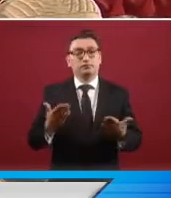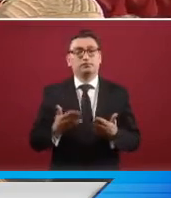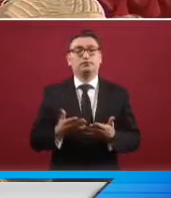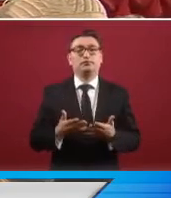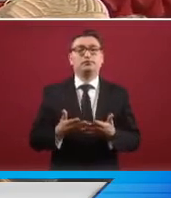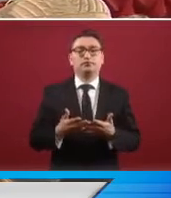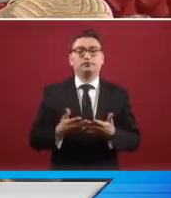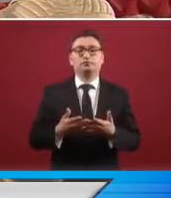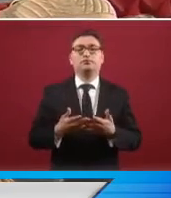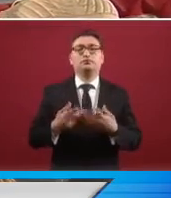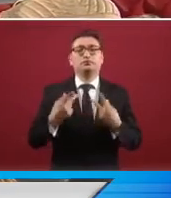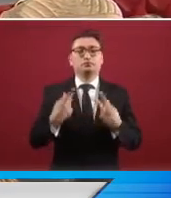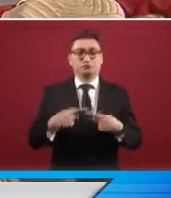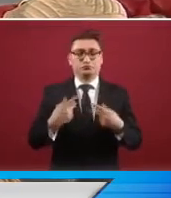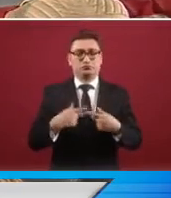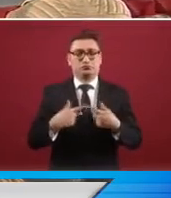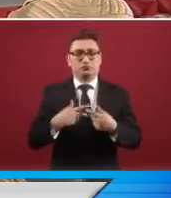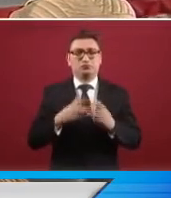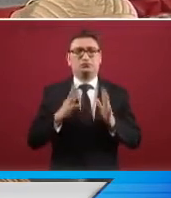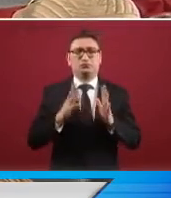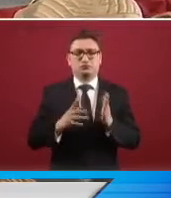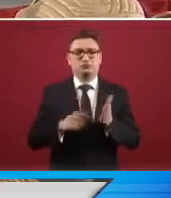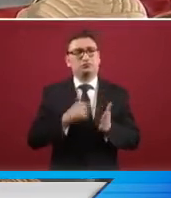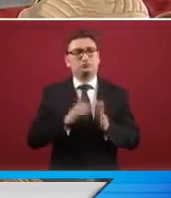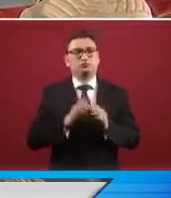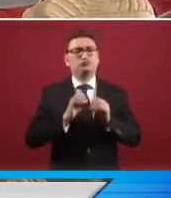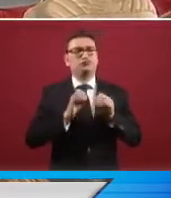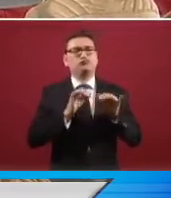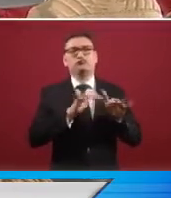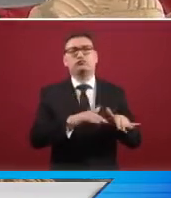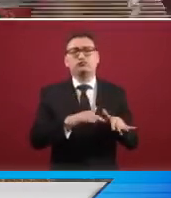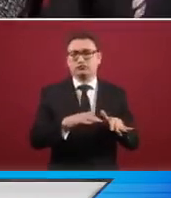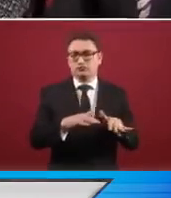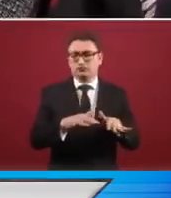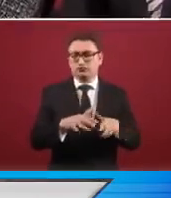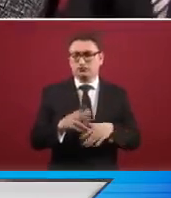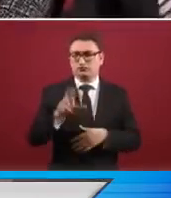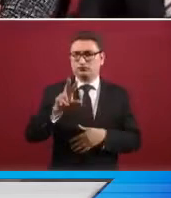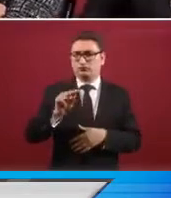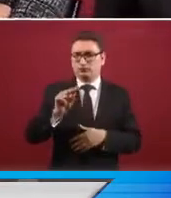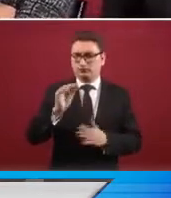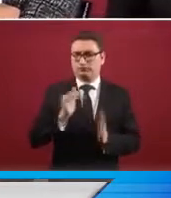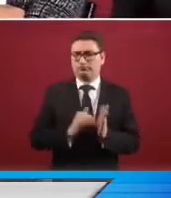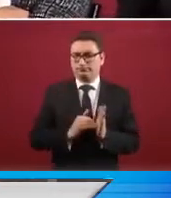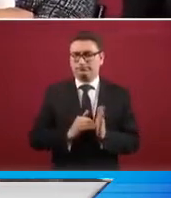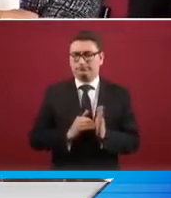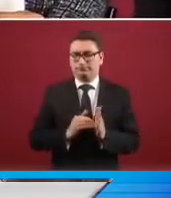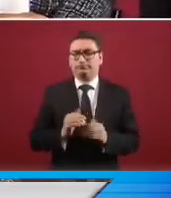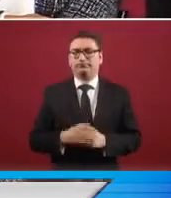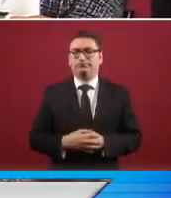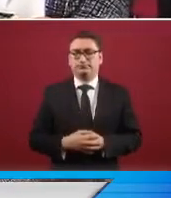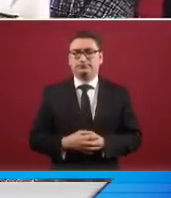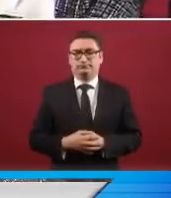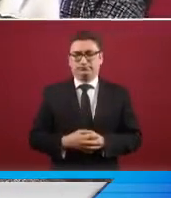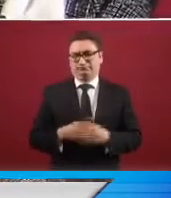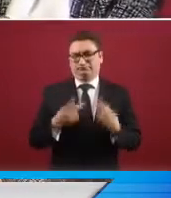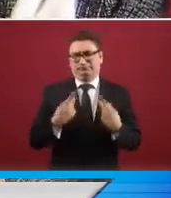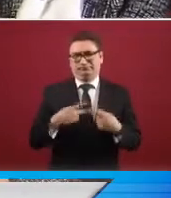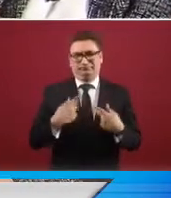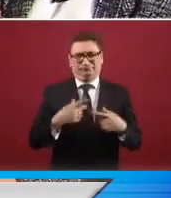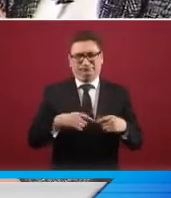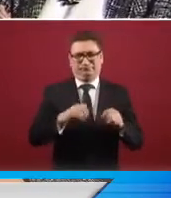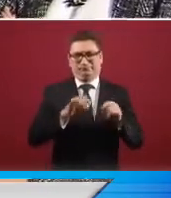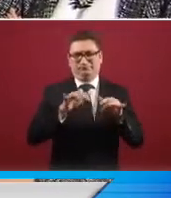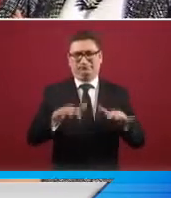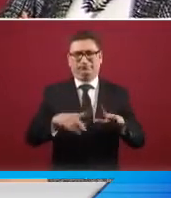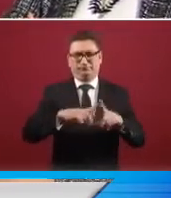a la corrupción y a la austeridad republicana. También ya se cuenta con el presupuesto necesario para la construcción de instalaciones. En el caso del Estado